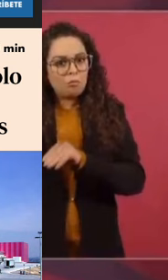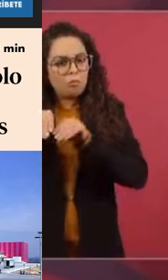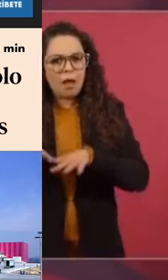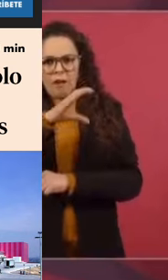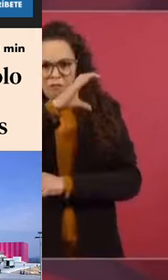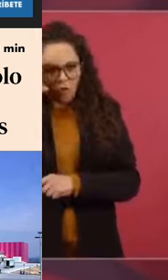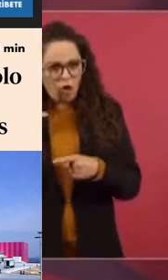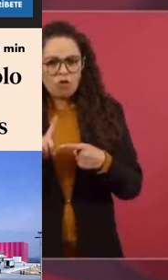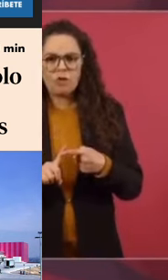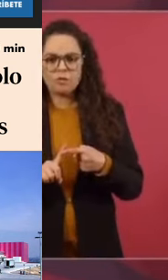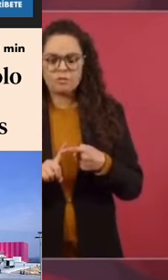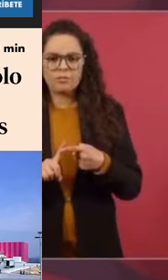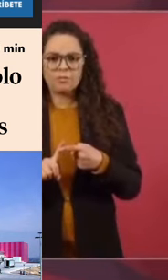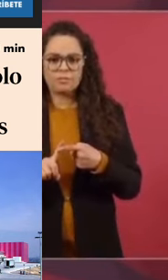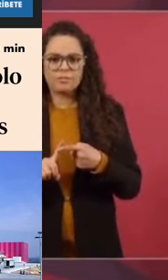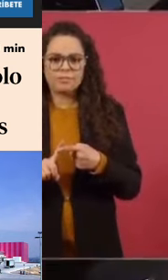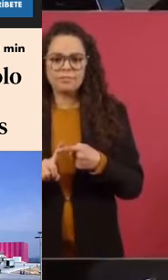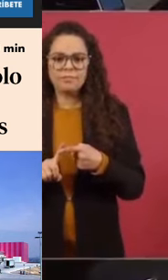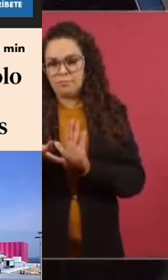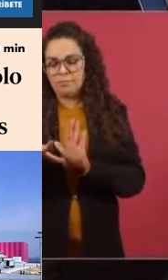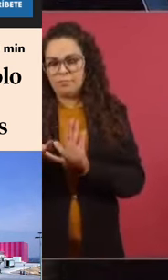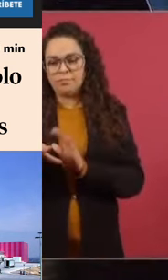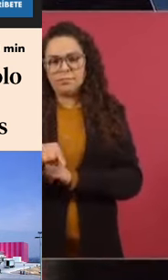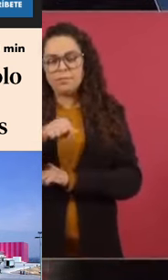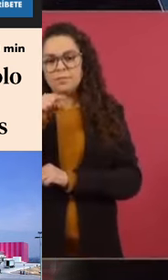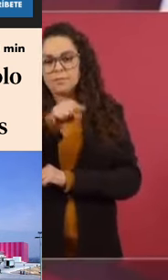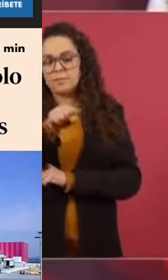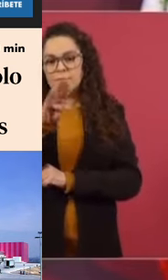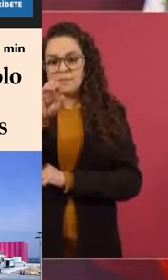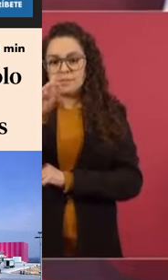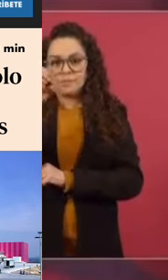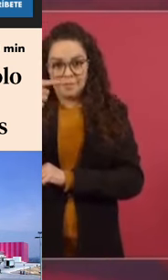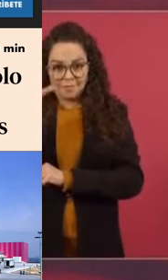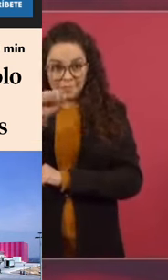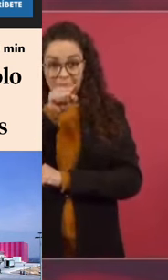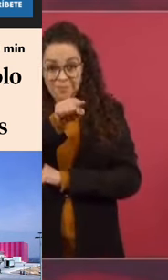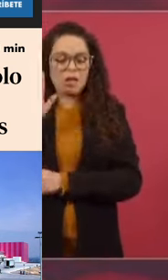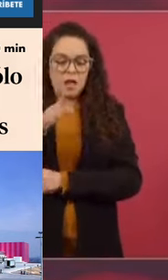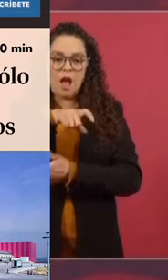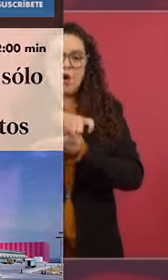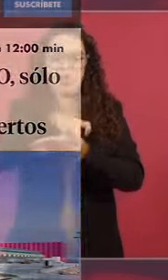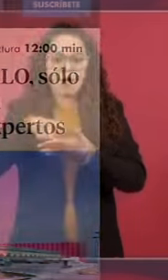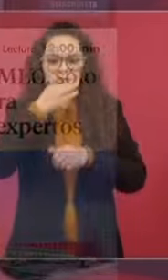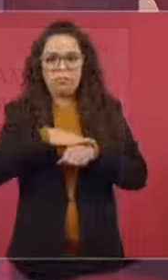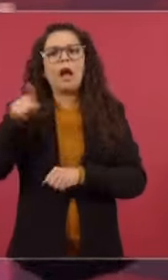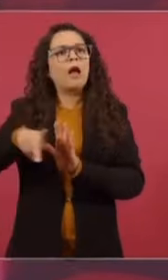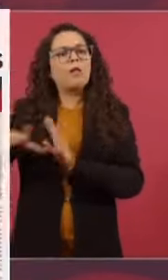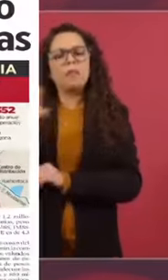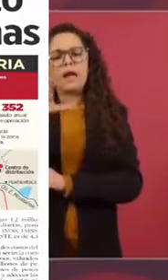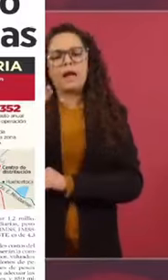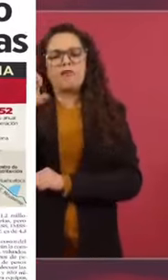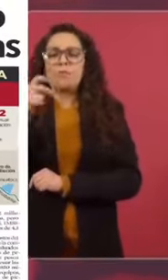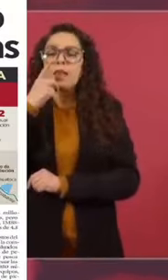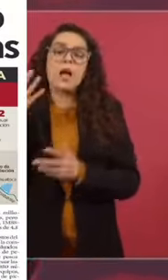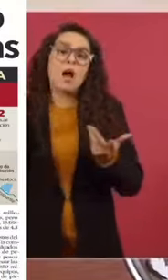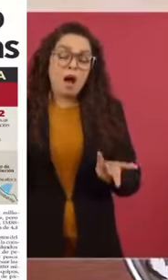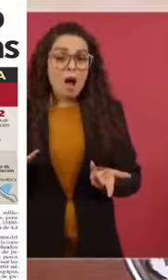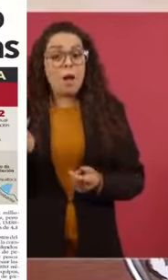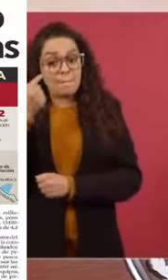fotos porque se compró a una cadena comercial las bodegas, ¿sí?, para la distribución. El Reforma diciendo, va a haber una